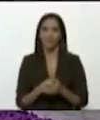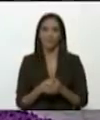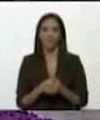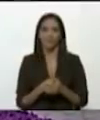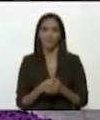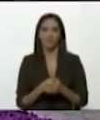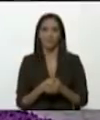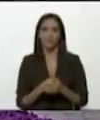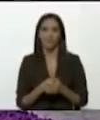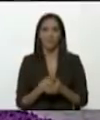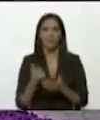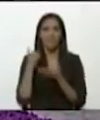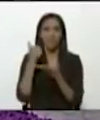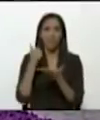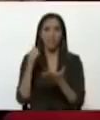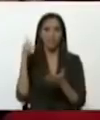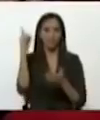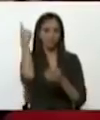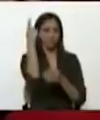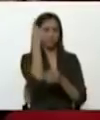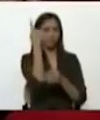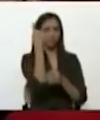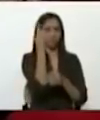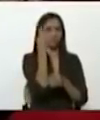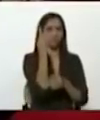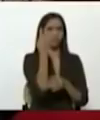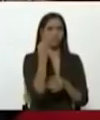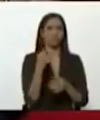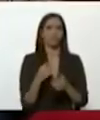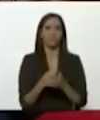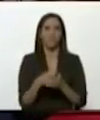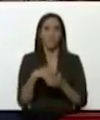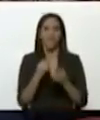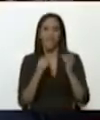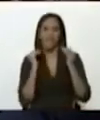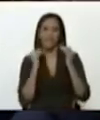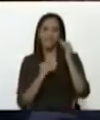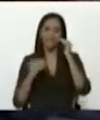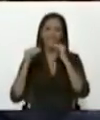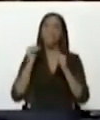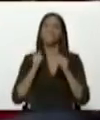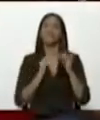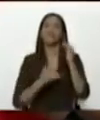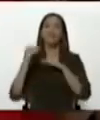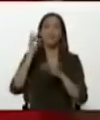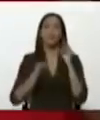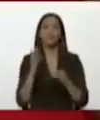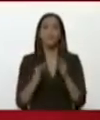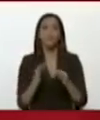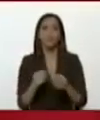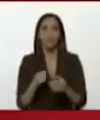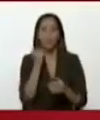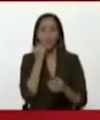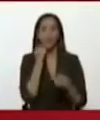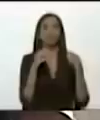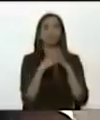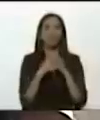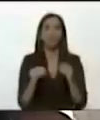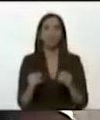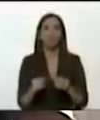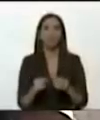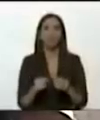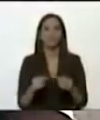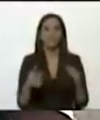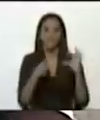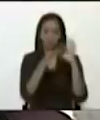estamos en Miraflores. Había una entrega de premio que pasó en helicóptero. Pasó el helicóptero. El TCJ pasó por pero Miraflores. Mango, todo esto